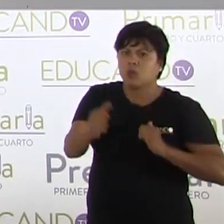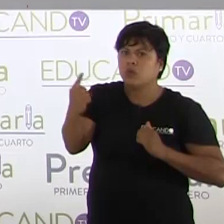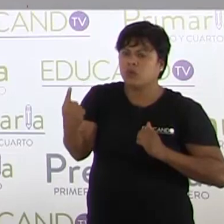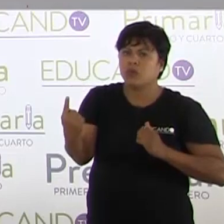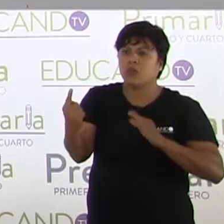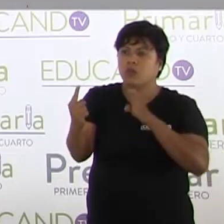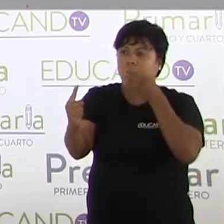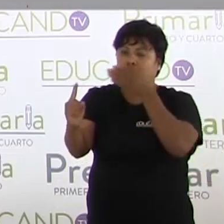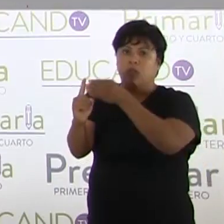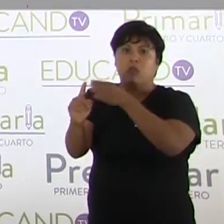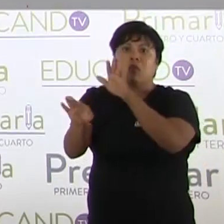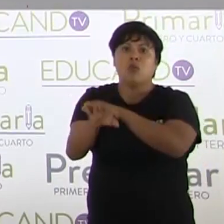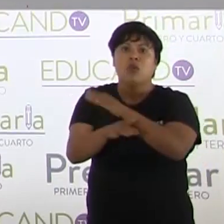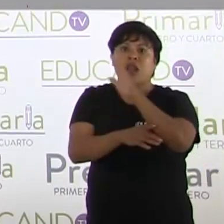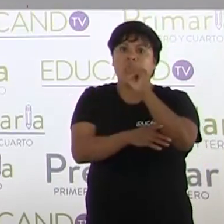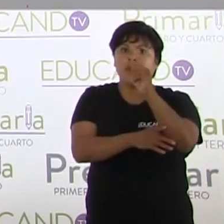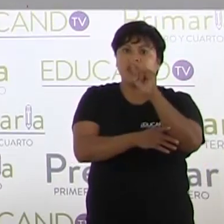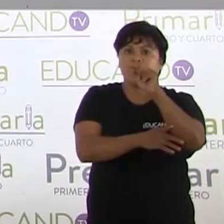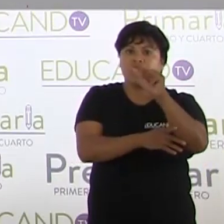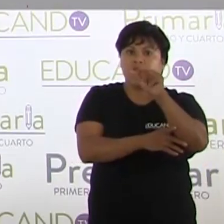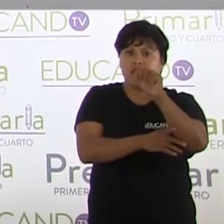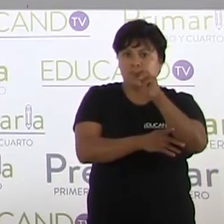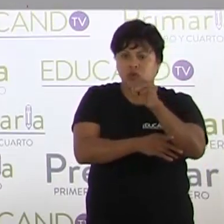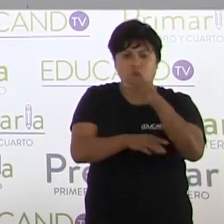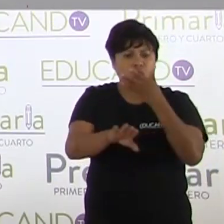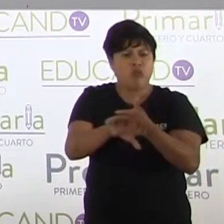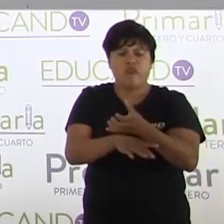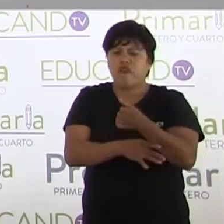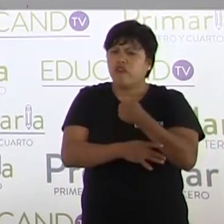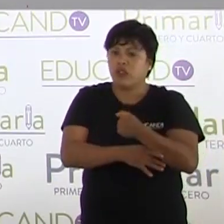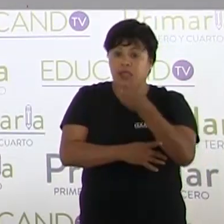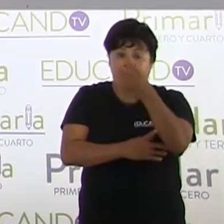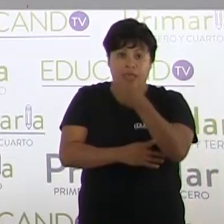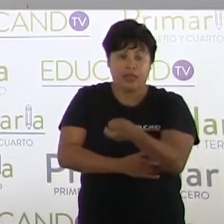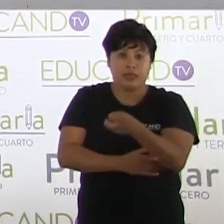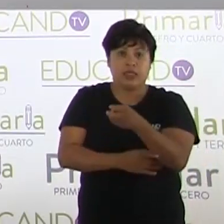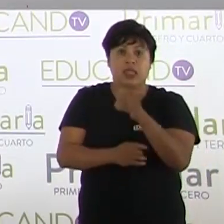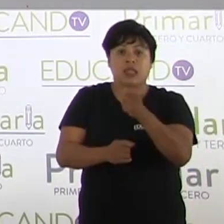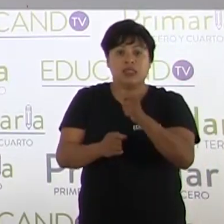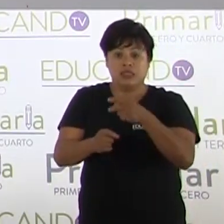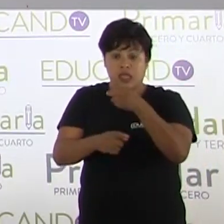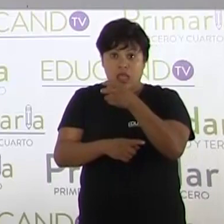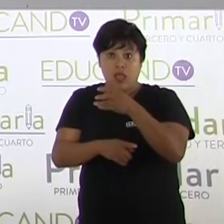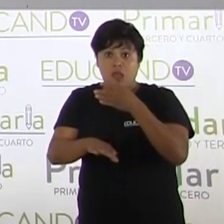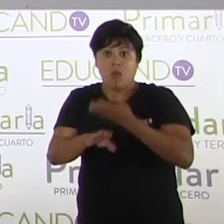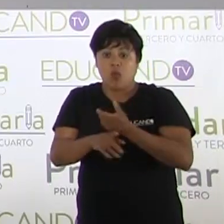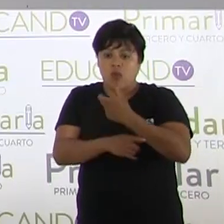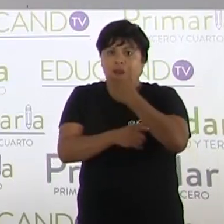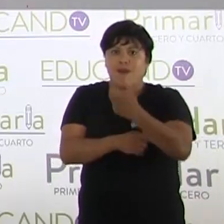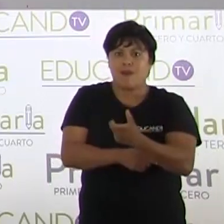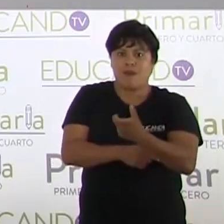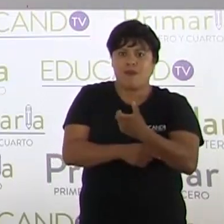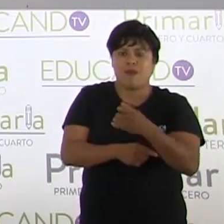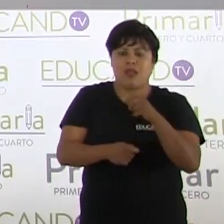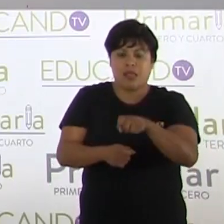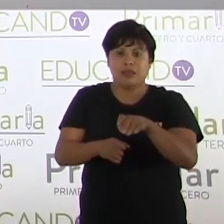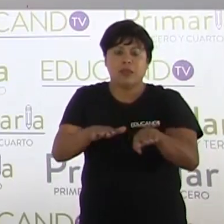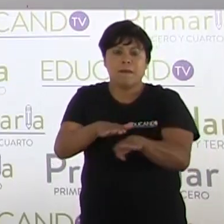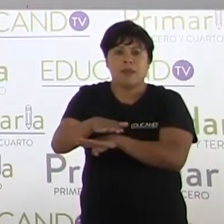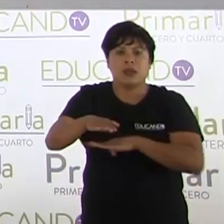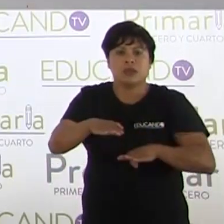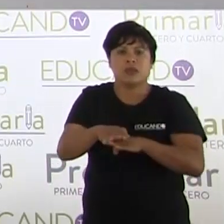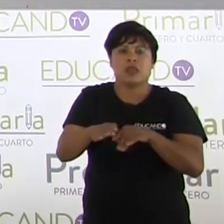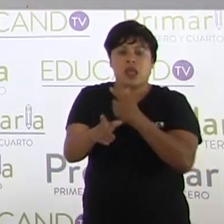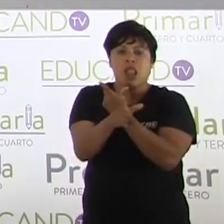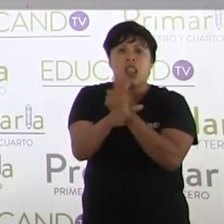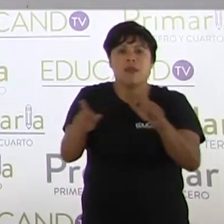un capitalismo muy fuerte. El capitalismo va a ser una corriente económica que se va a basar en el